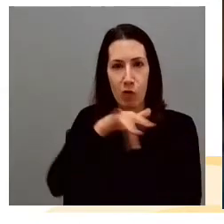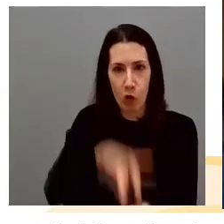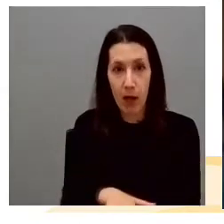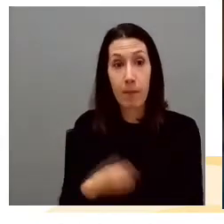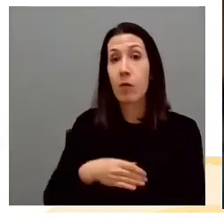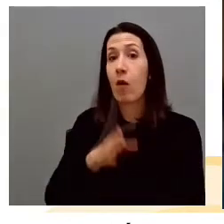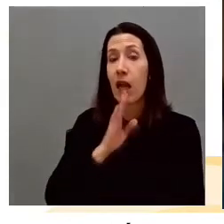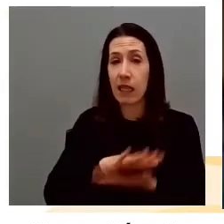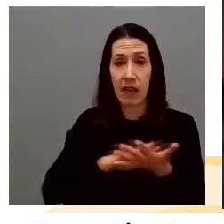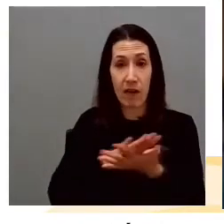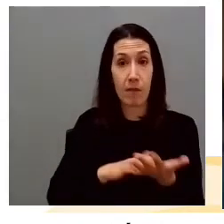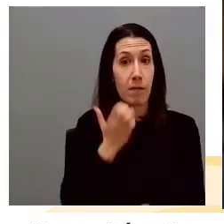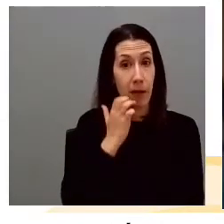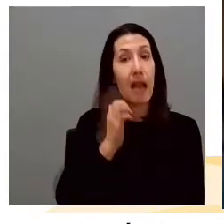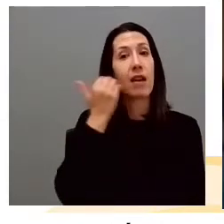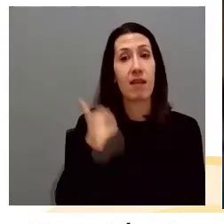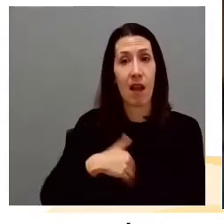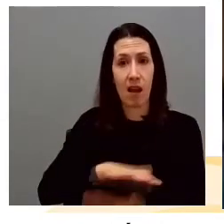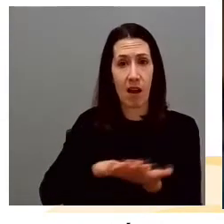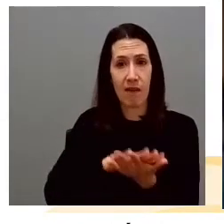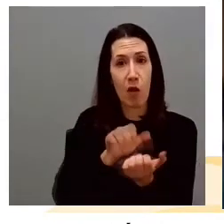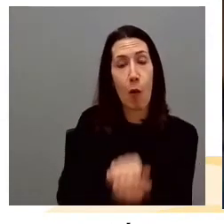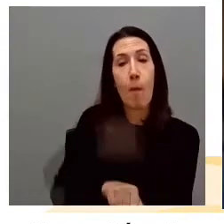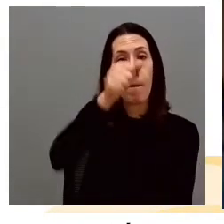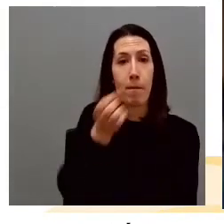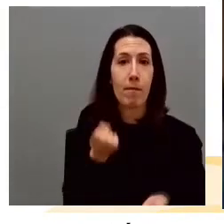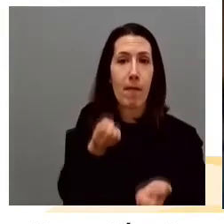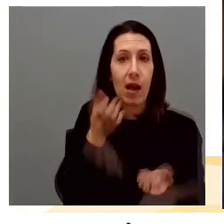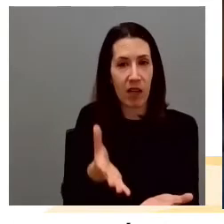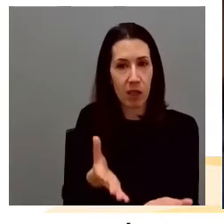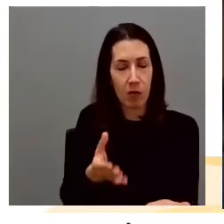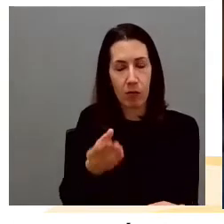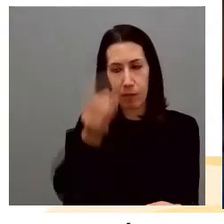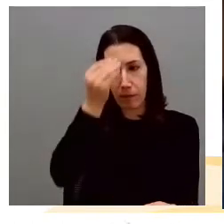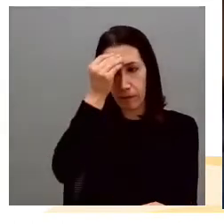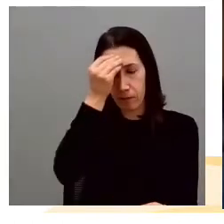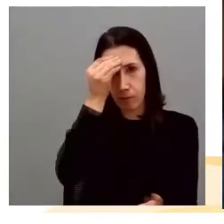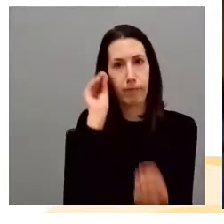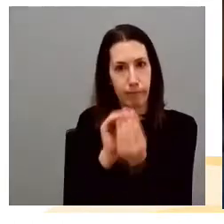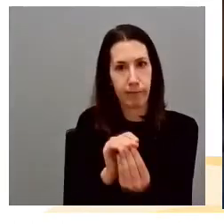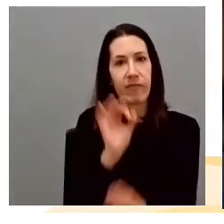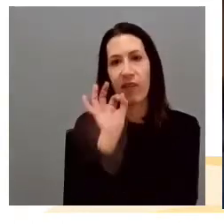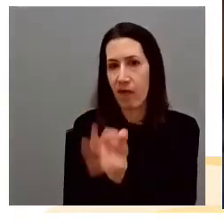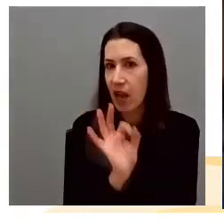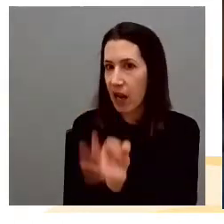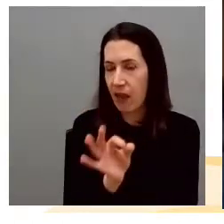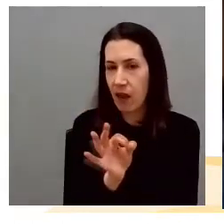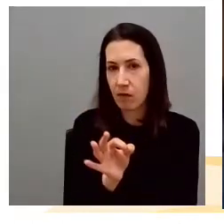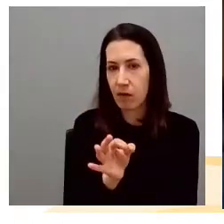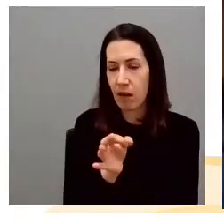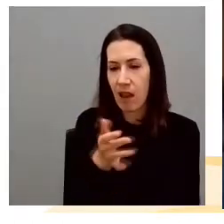Miguel, se ha dicho también en el manifiesto, que creo que es absolutamente certero en describir y en